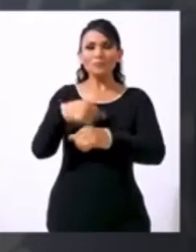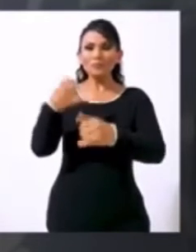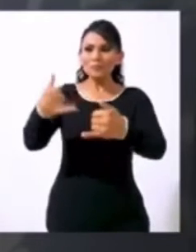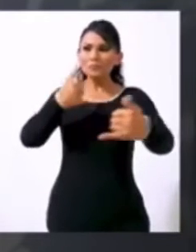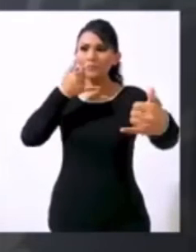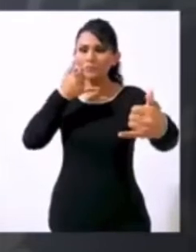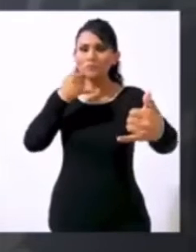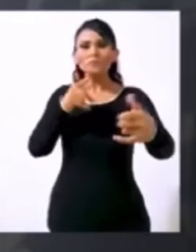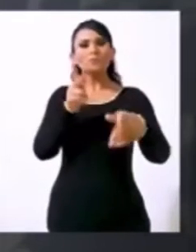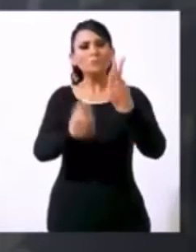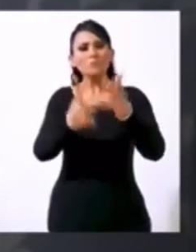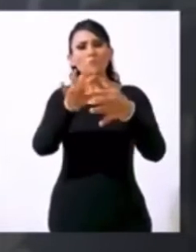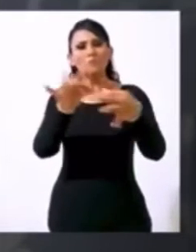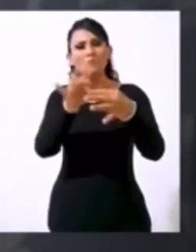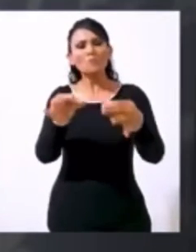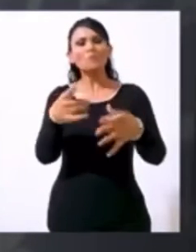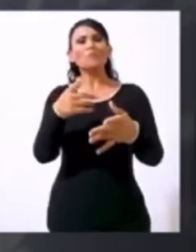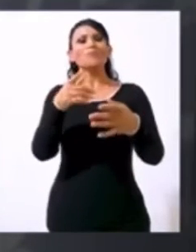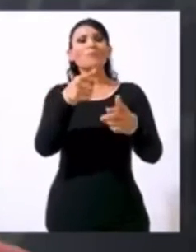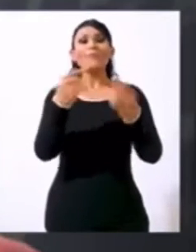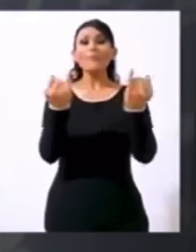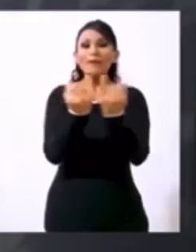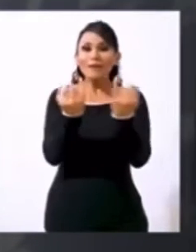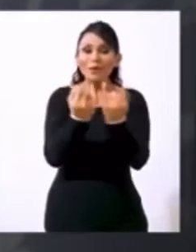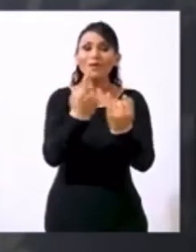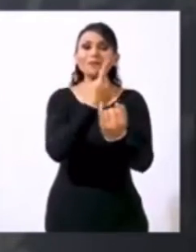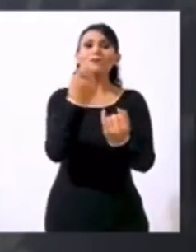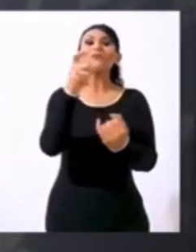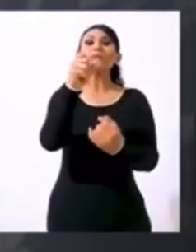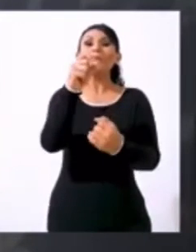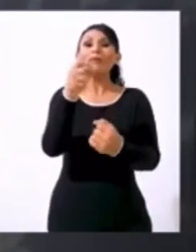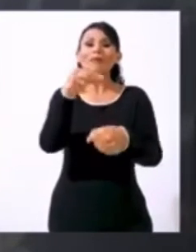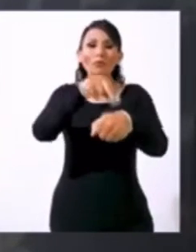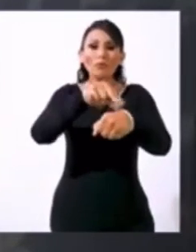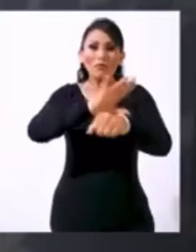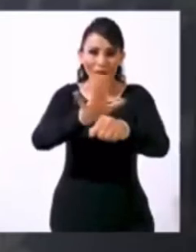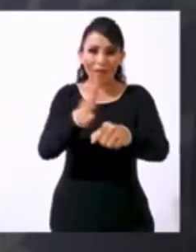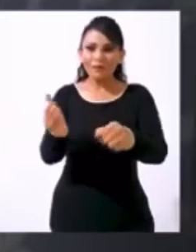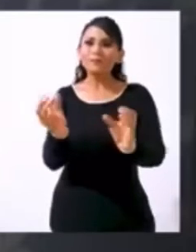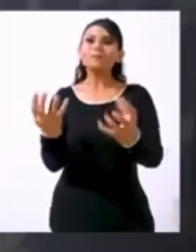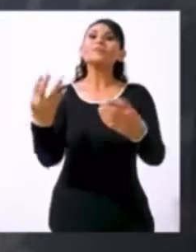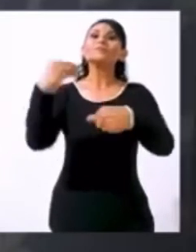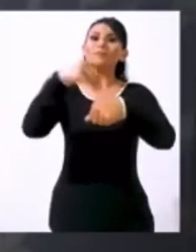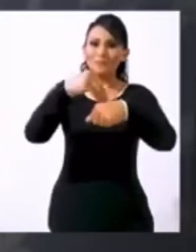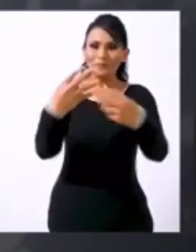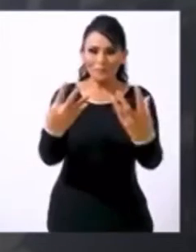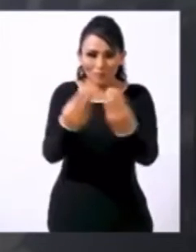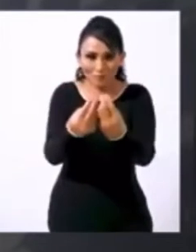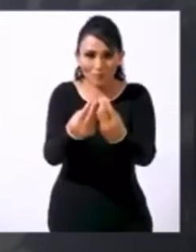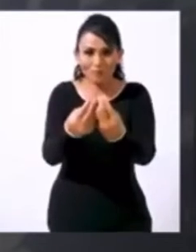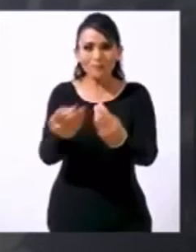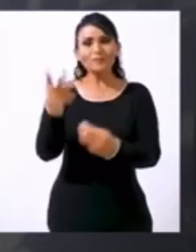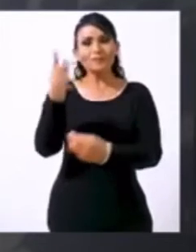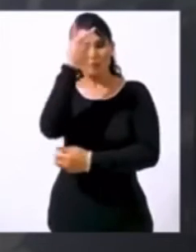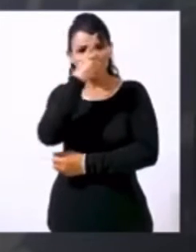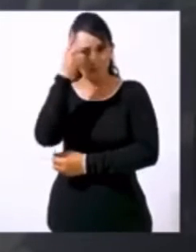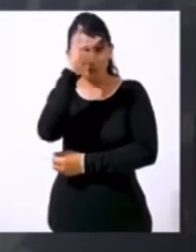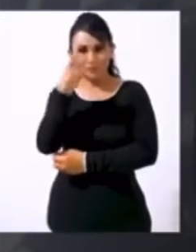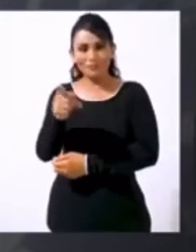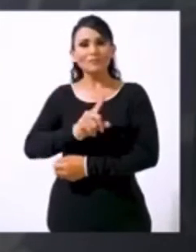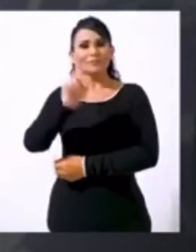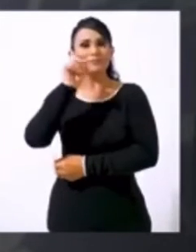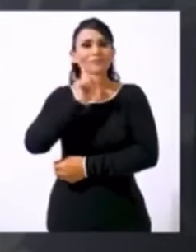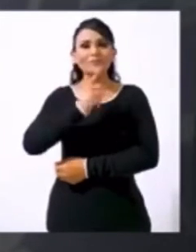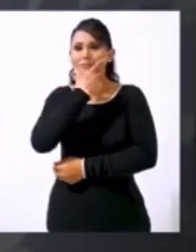a los 120 médicos que ya lo integran. Dichos psicólogos aconsejarán a las y los